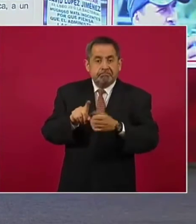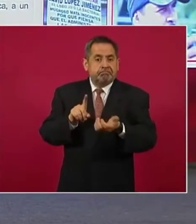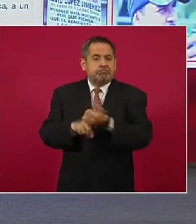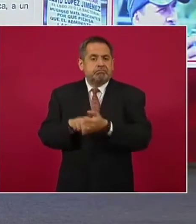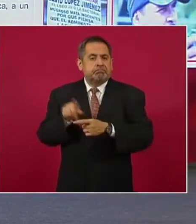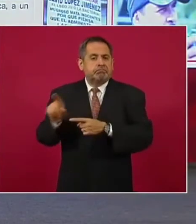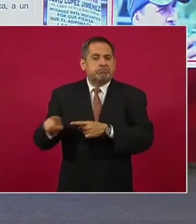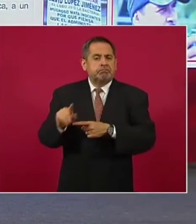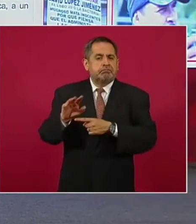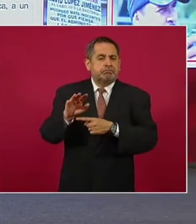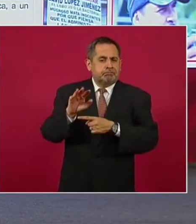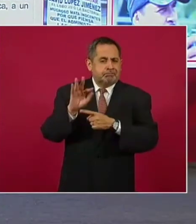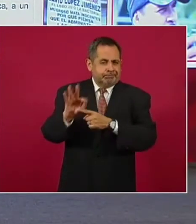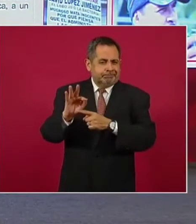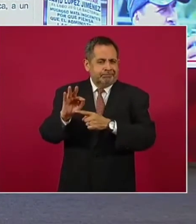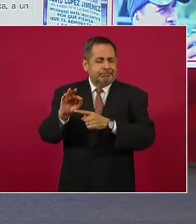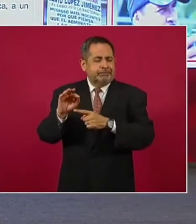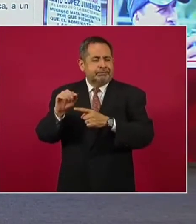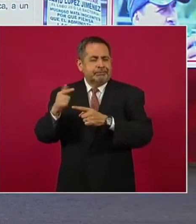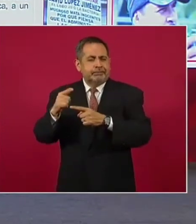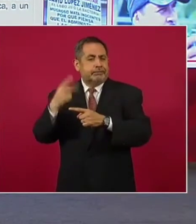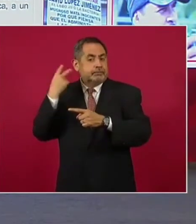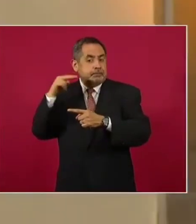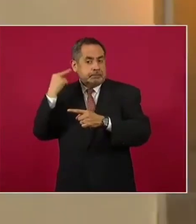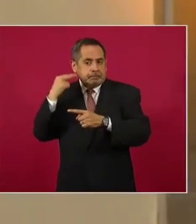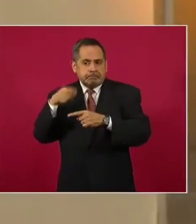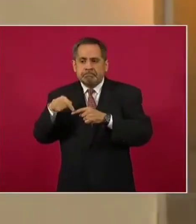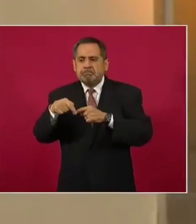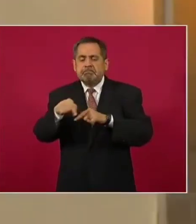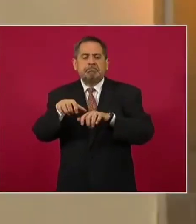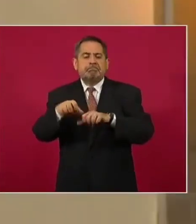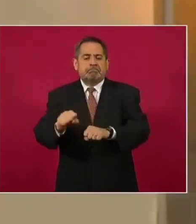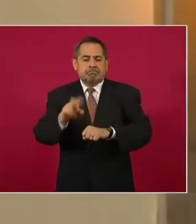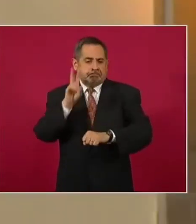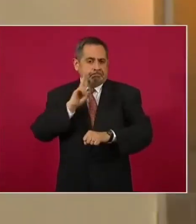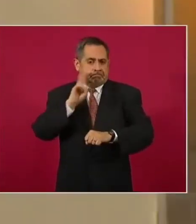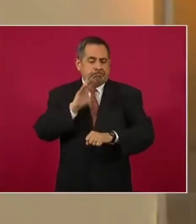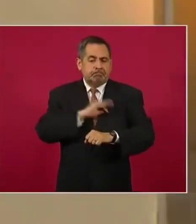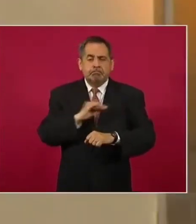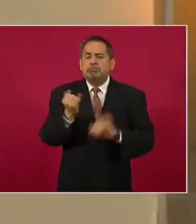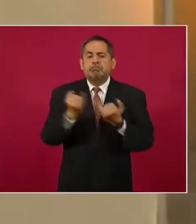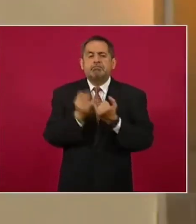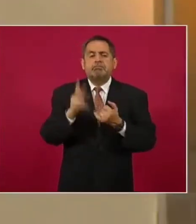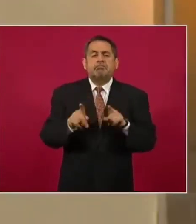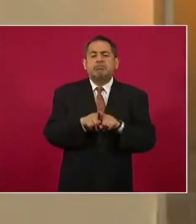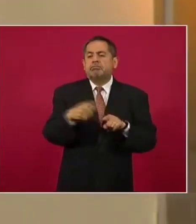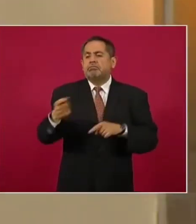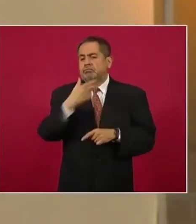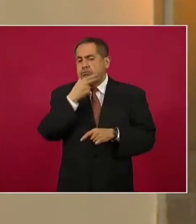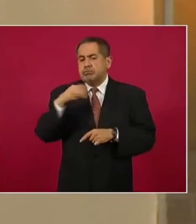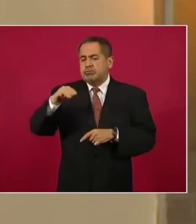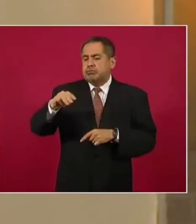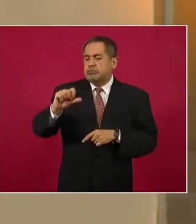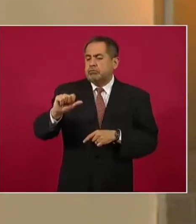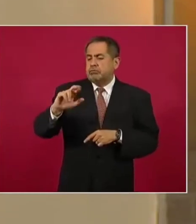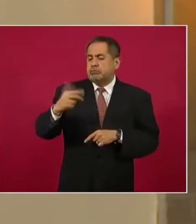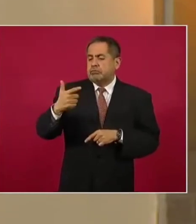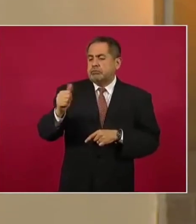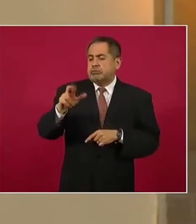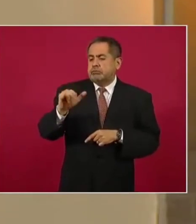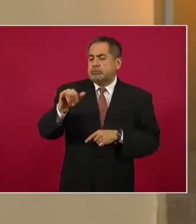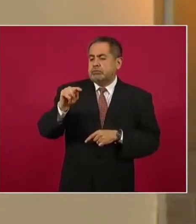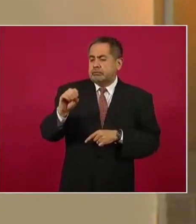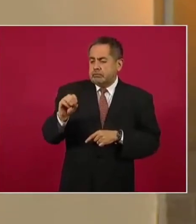de veracruz y se espera en breve resultados de igual manera en el caso de margarito martínez como lo dijimos